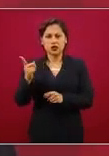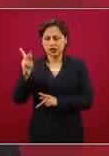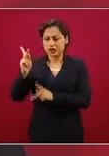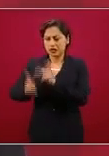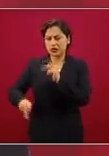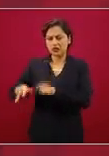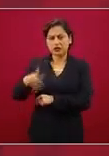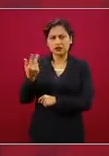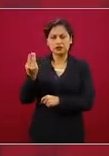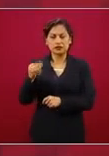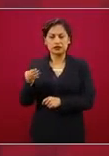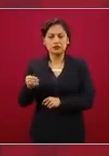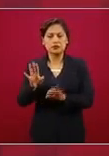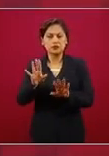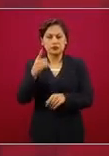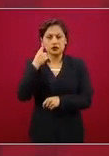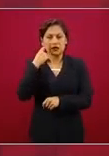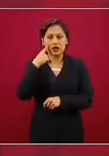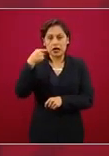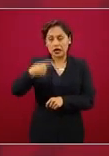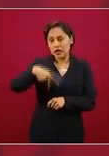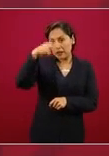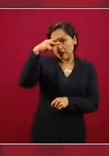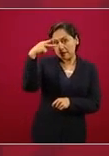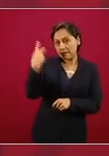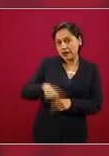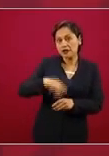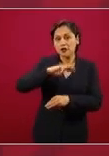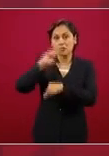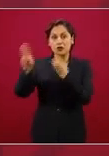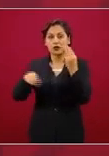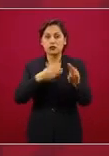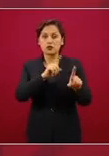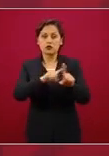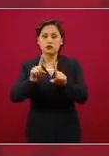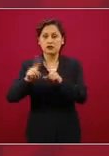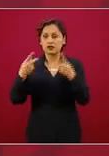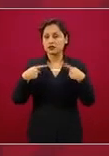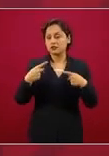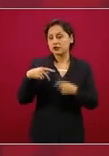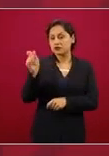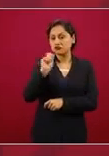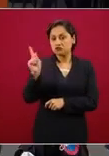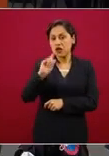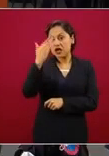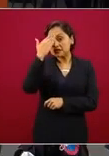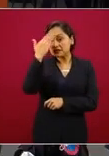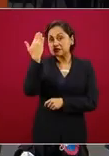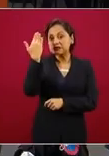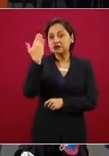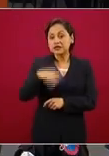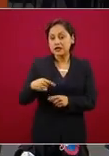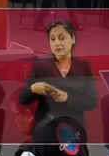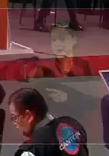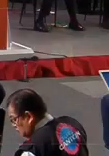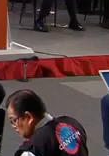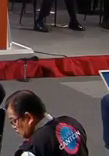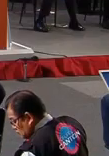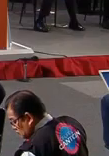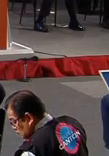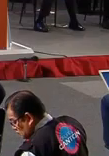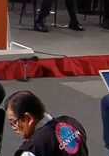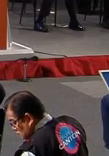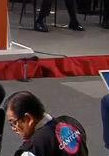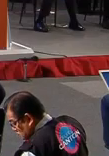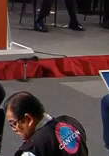México y en el mundo, los técnicos que nos dedicamos a esto sabemos que los últimos días, generalmente 5 o 7, no